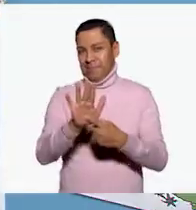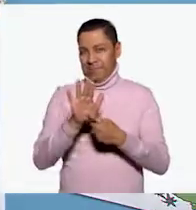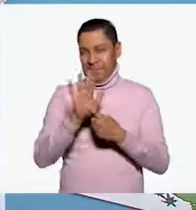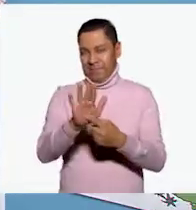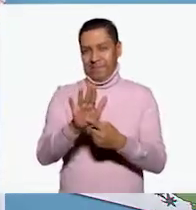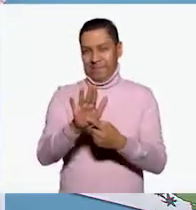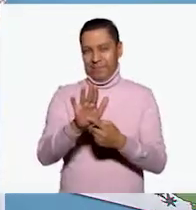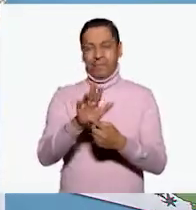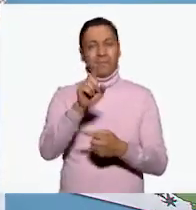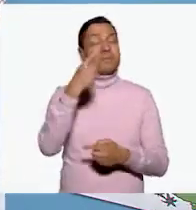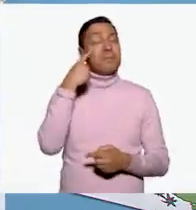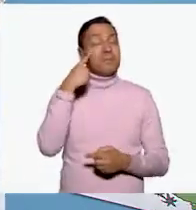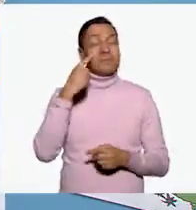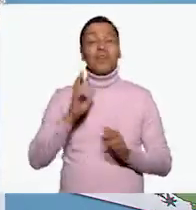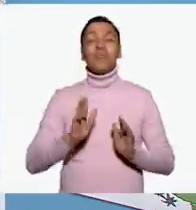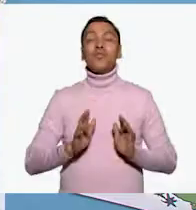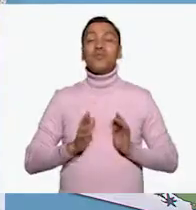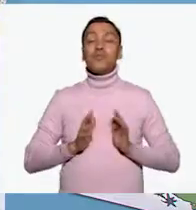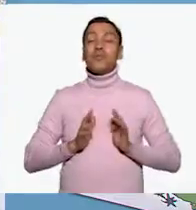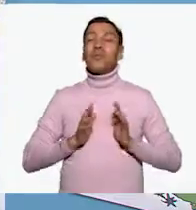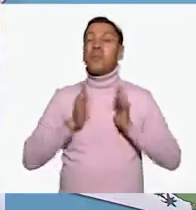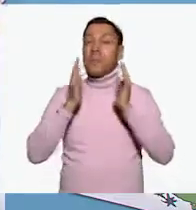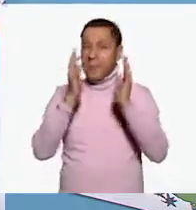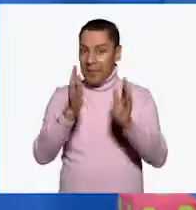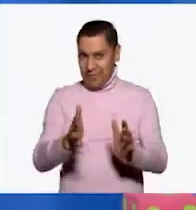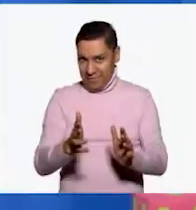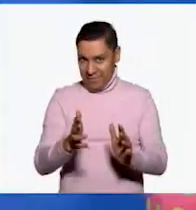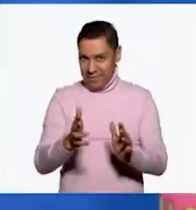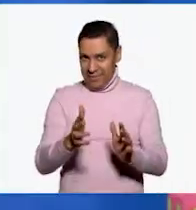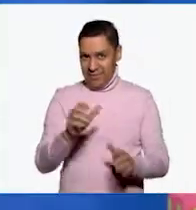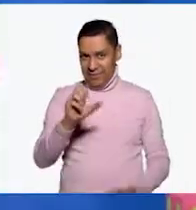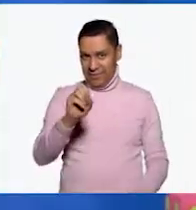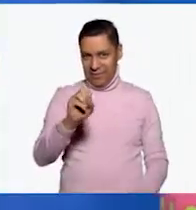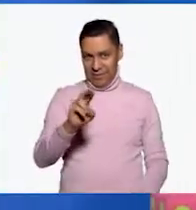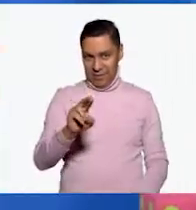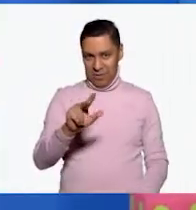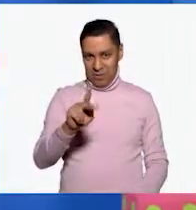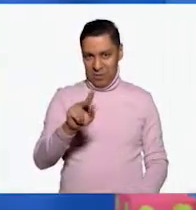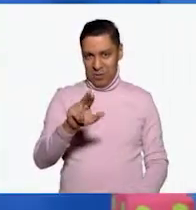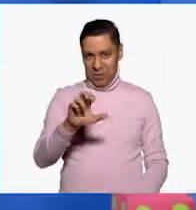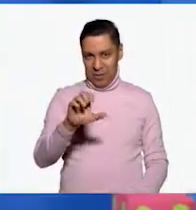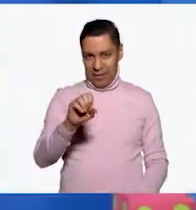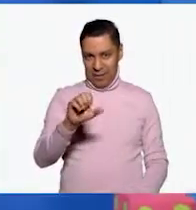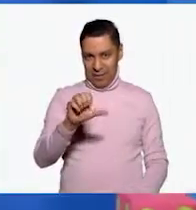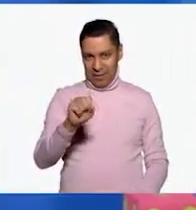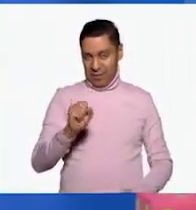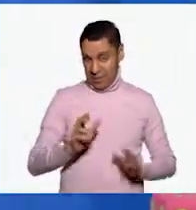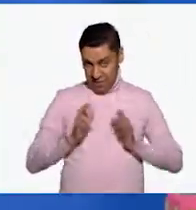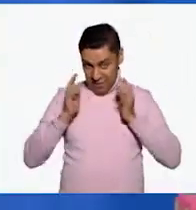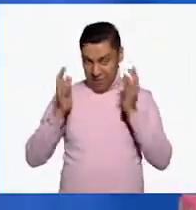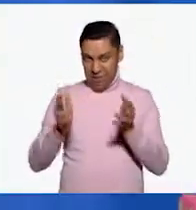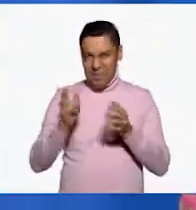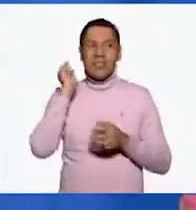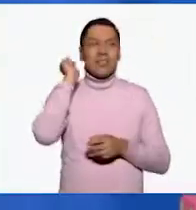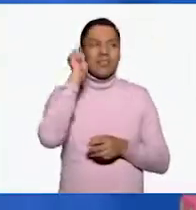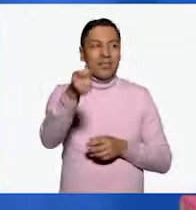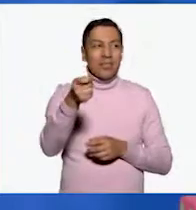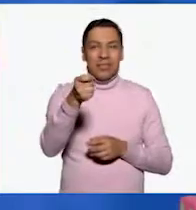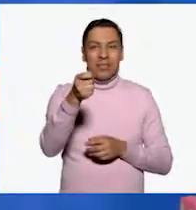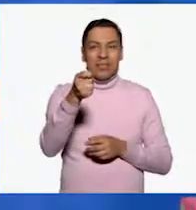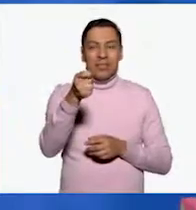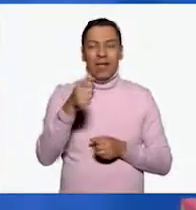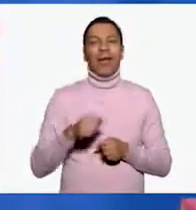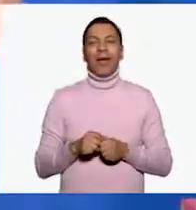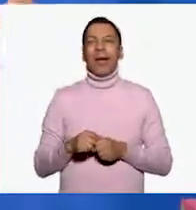hablando de sorpresas, mi querida Vero, aunque no fue nuestra intención sorprenderlos con nuestra llegada, esto permite